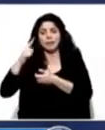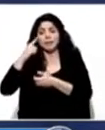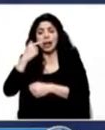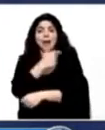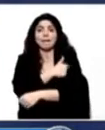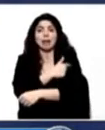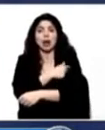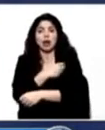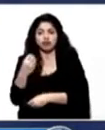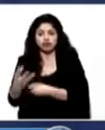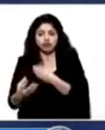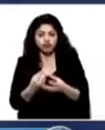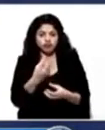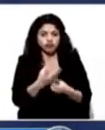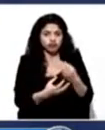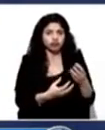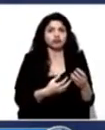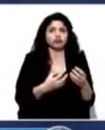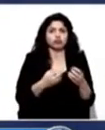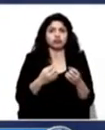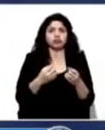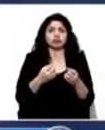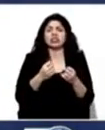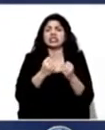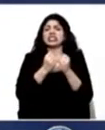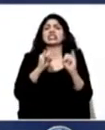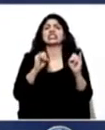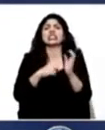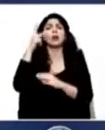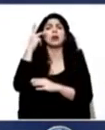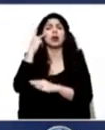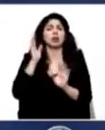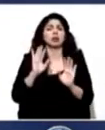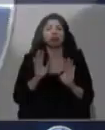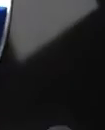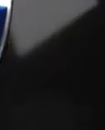vacunas sin requisitos políticos de parte de quienes las reciben.